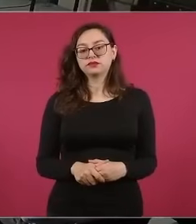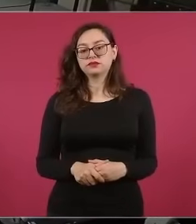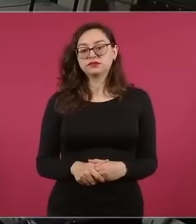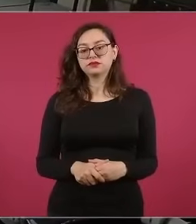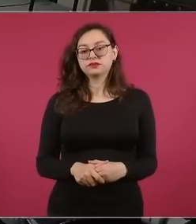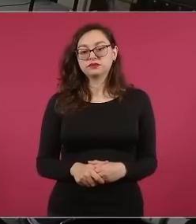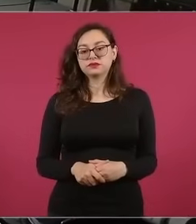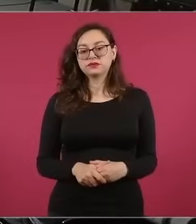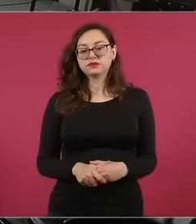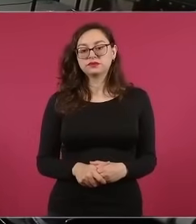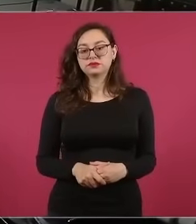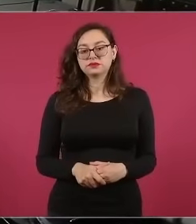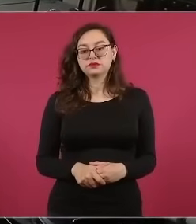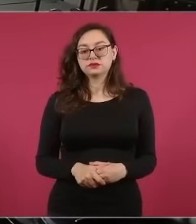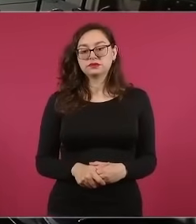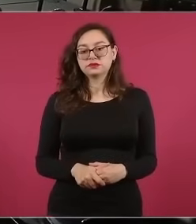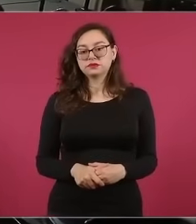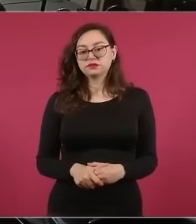Y